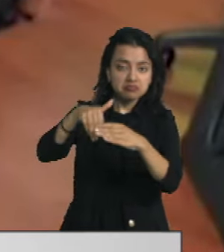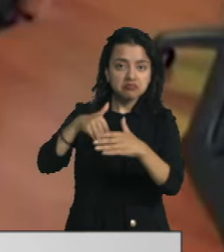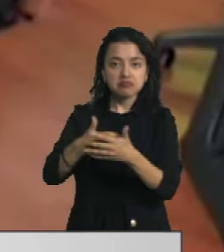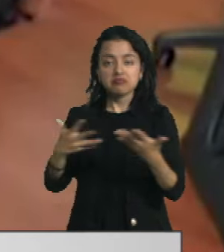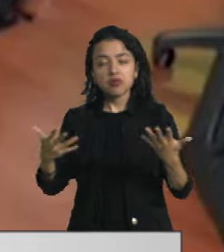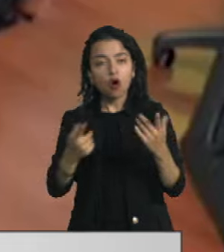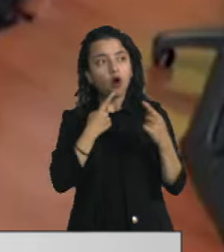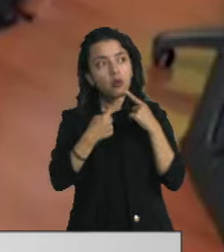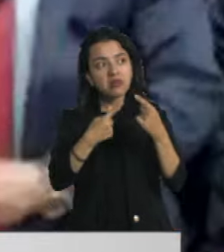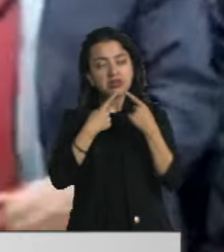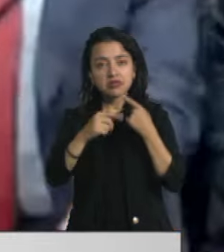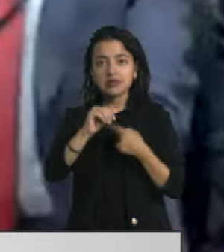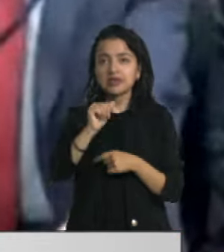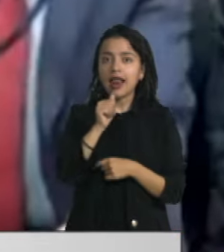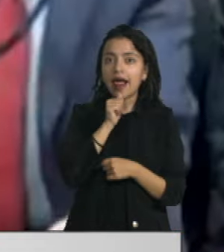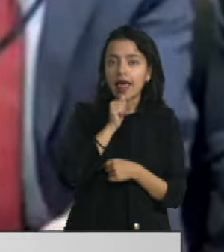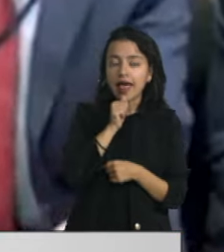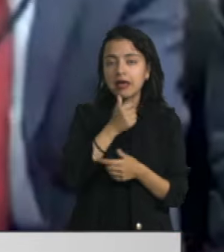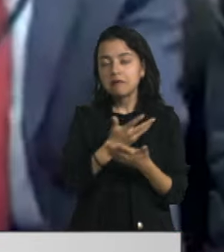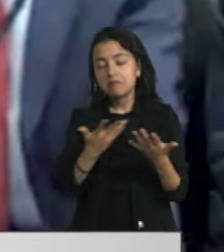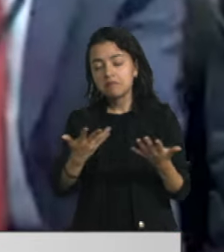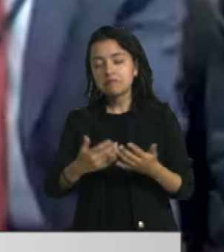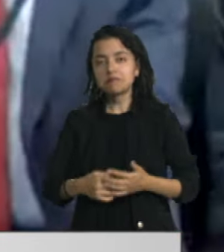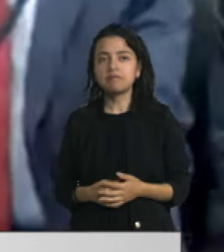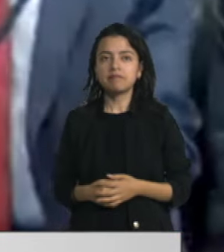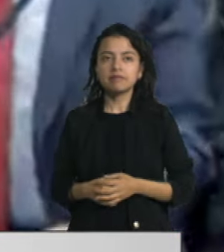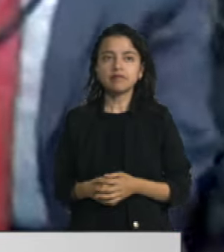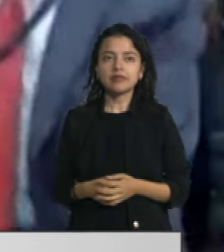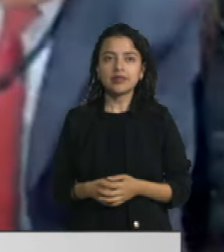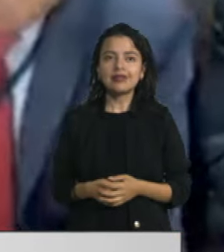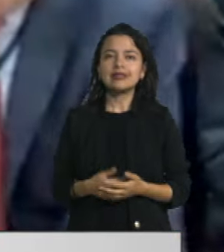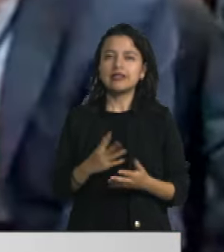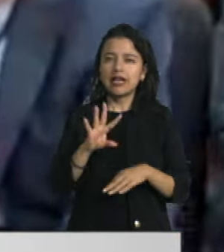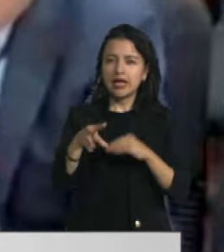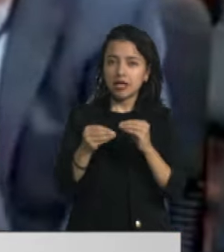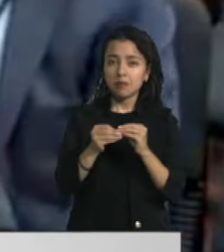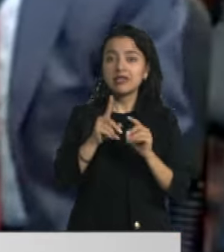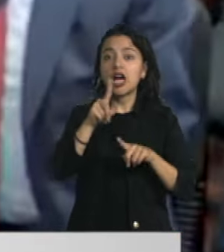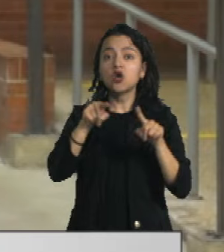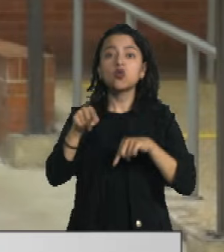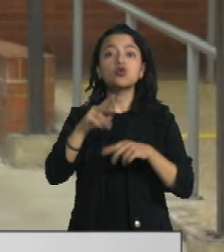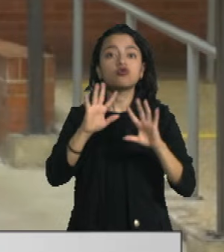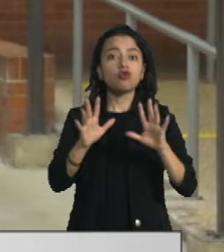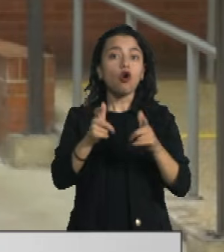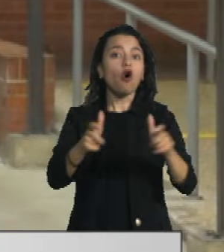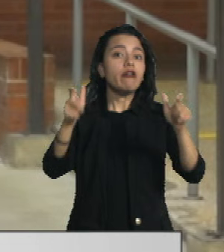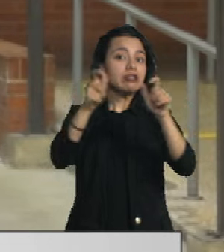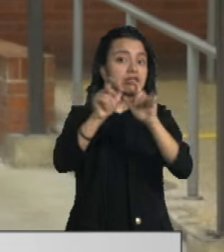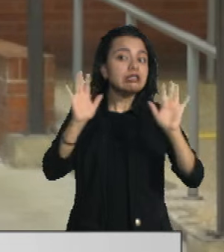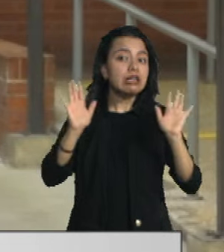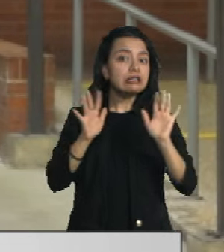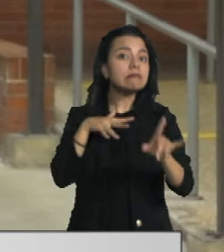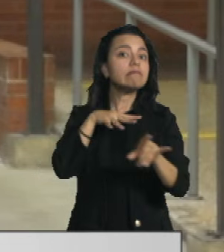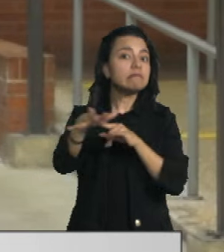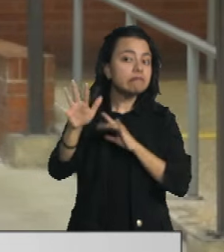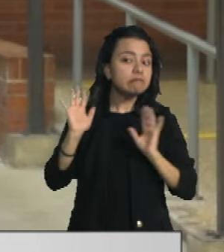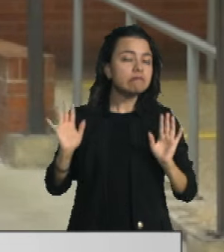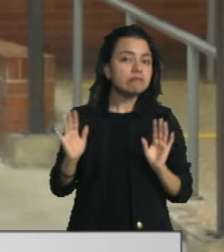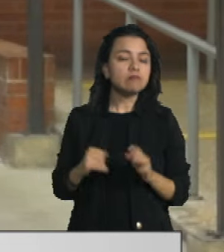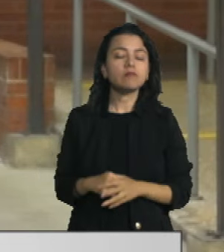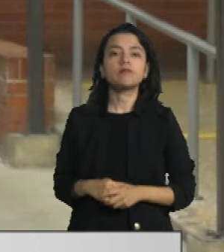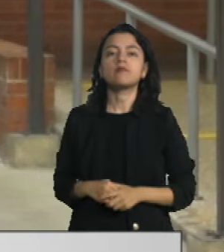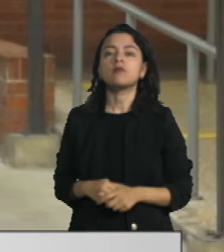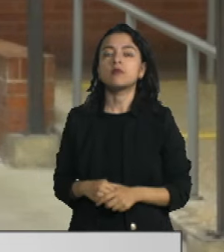podrían implicar a otros funcionarios públicos. También se mencionarían a congresistas. Y atención a esta información, la